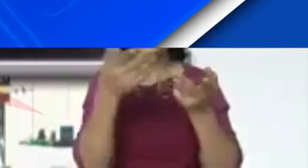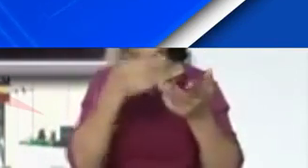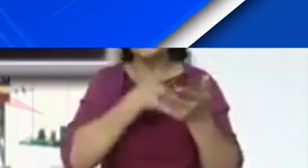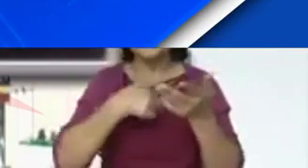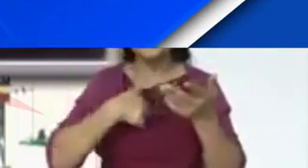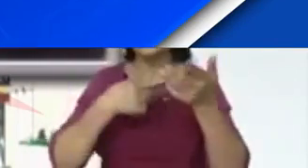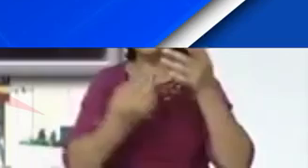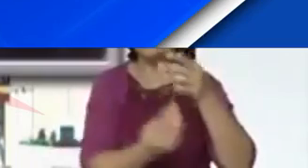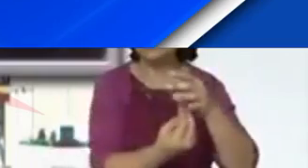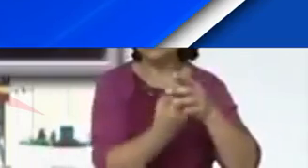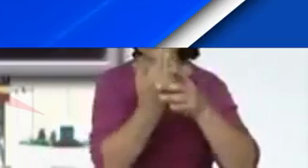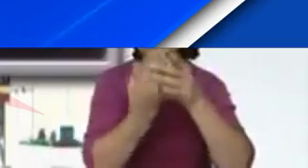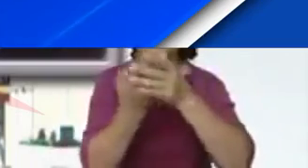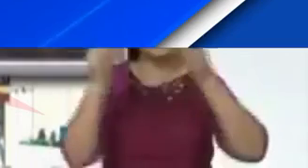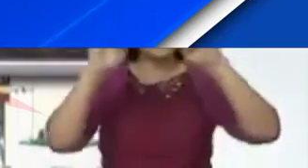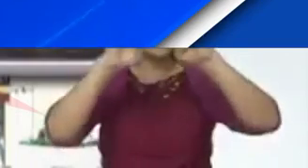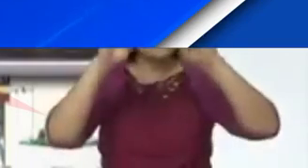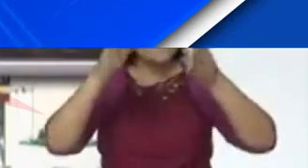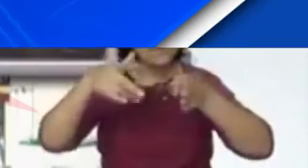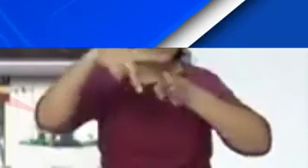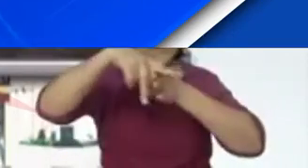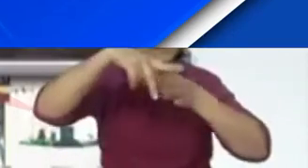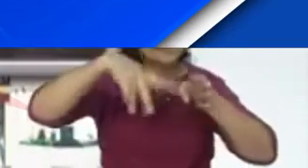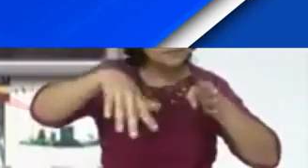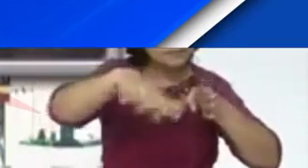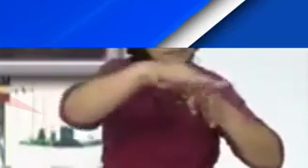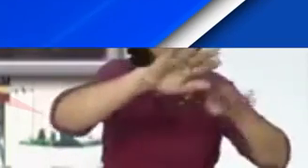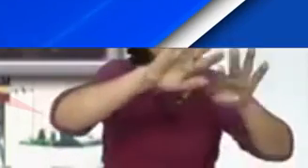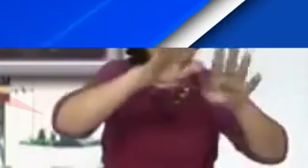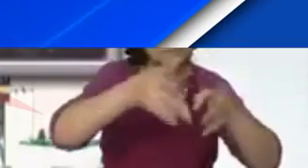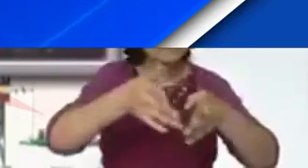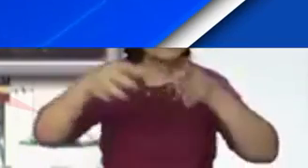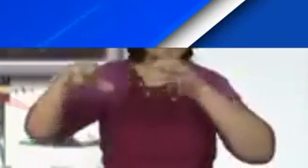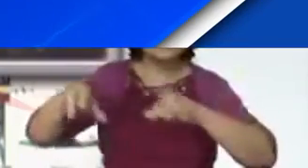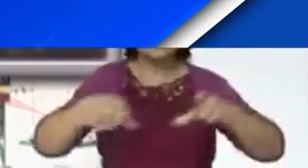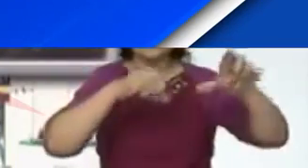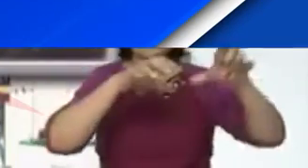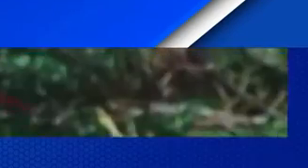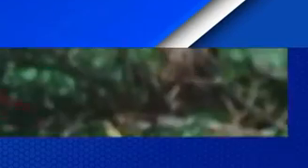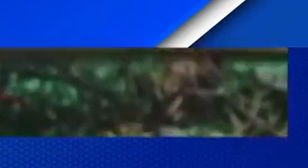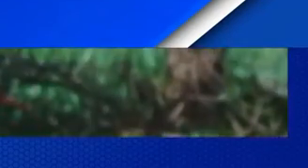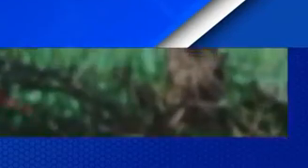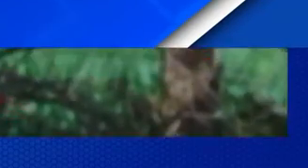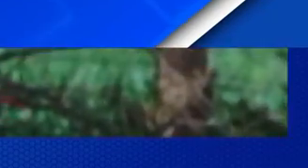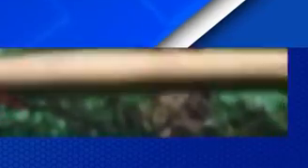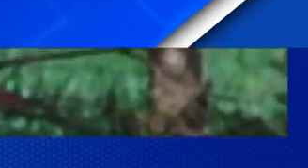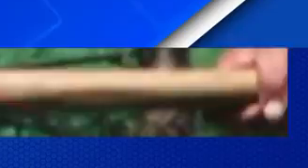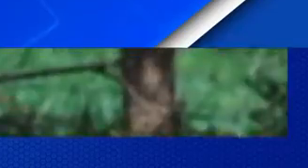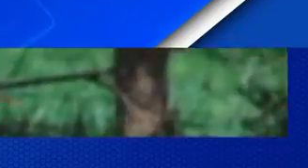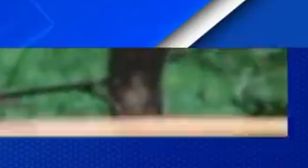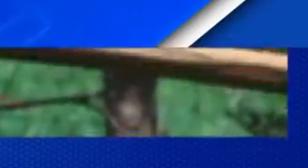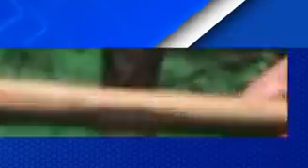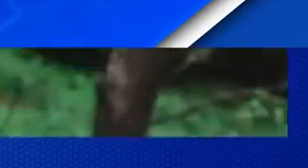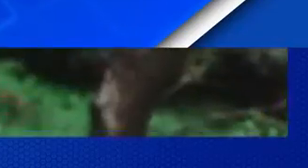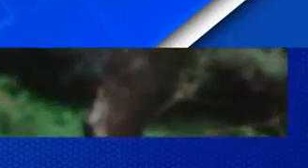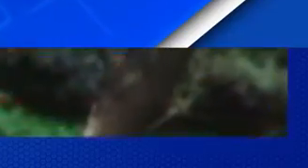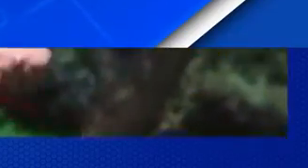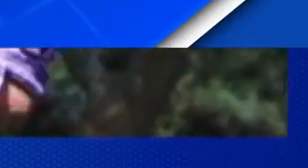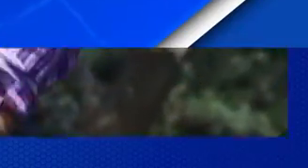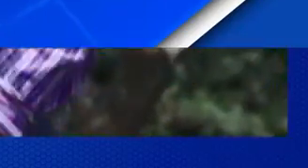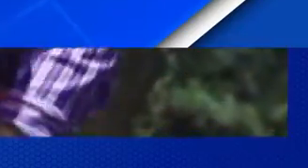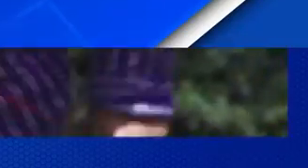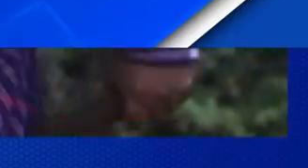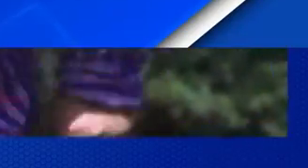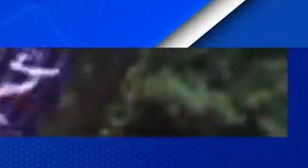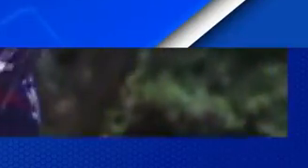las mujeres campesinas, estimulando actividades en el sector forestal. El Día de las Mujeres Rurales se da con el